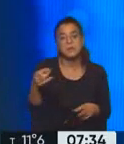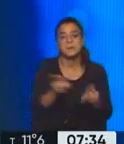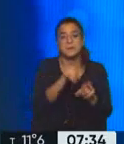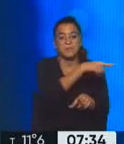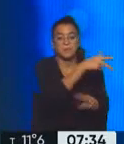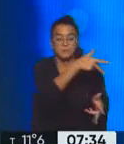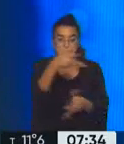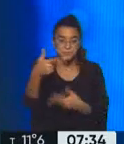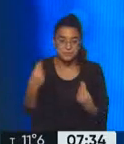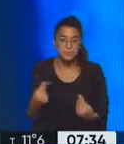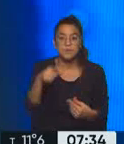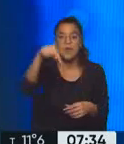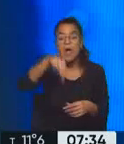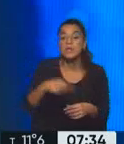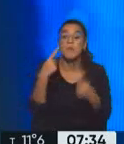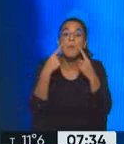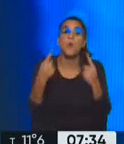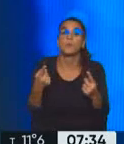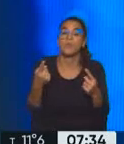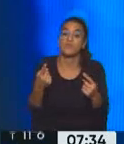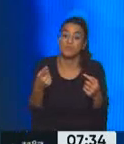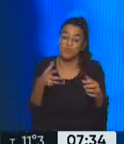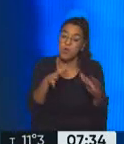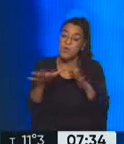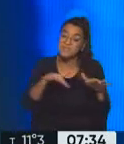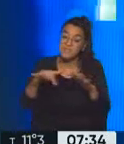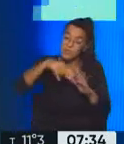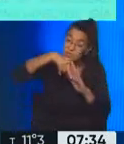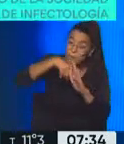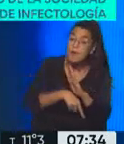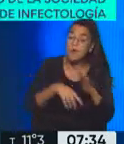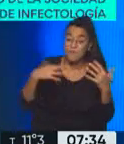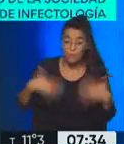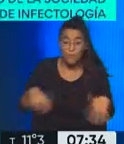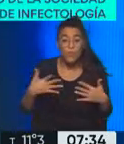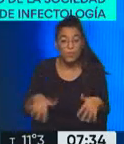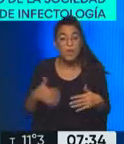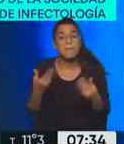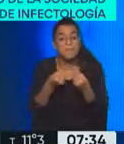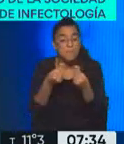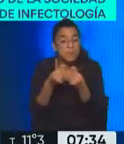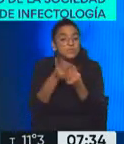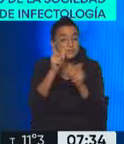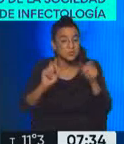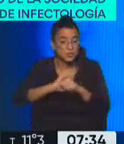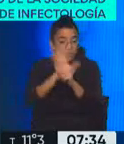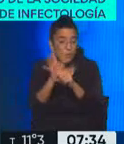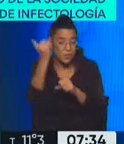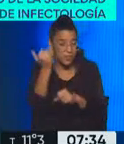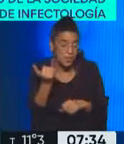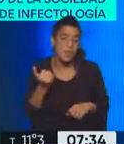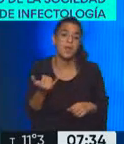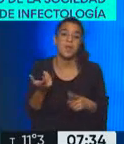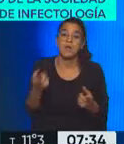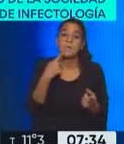estamos viendo la punta del iceberg es muy probable que por debajo de esta superficie que estamos viendo haya muchos casos muchos más casos